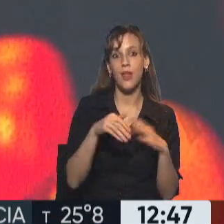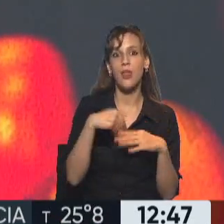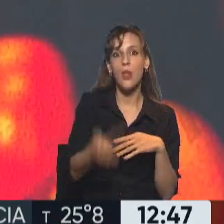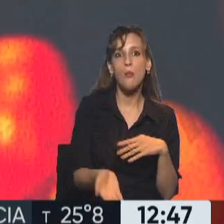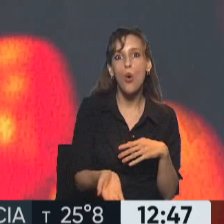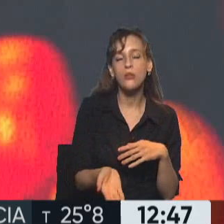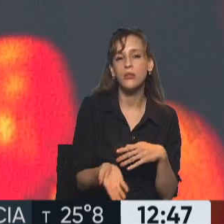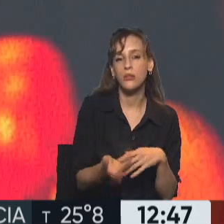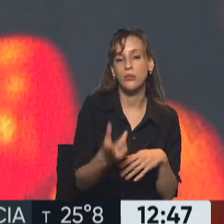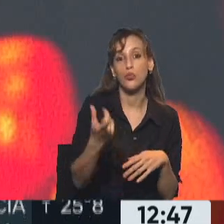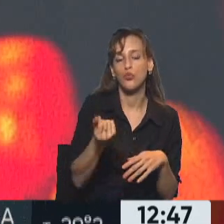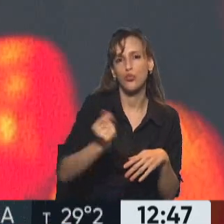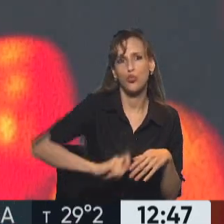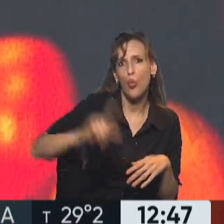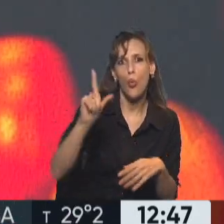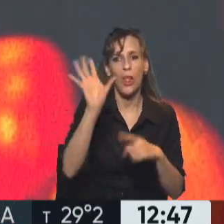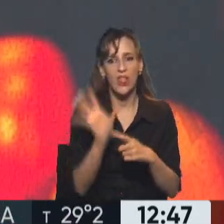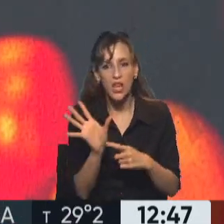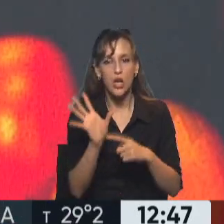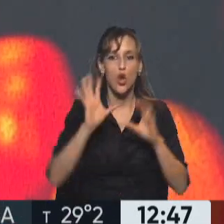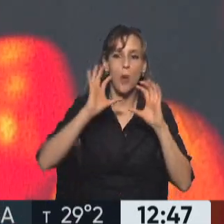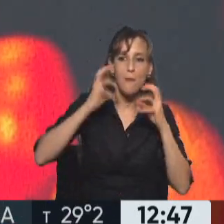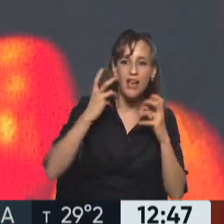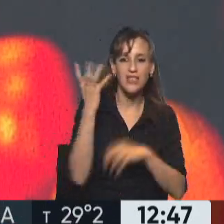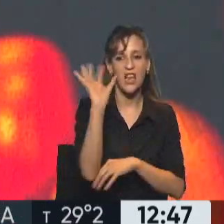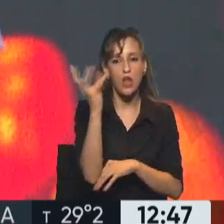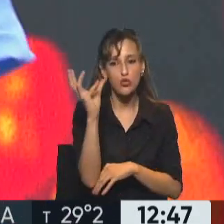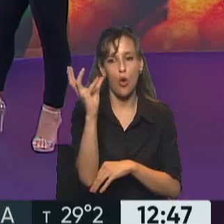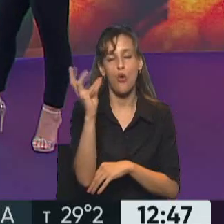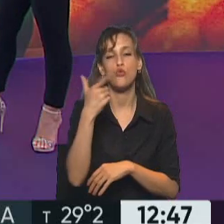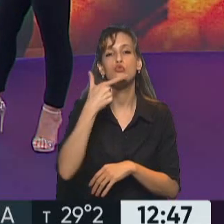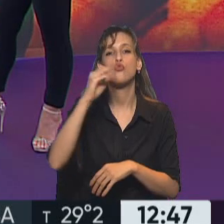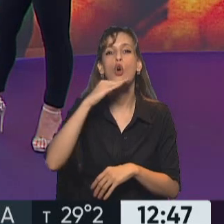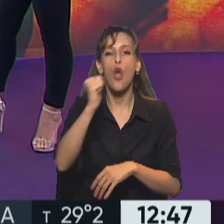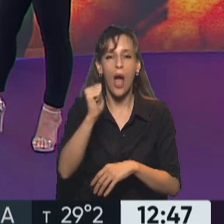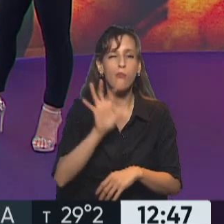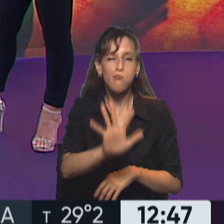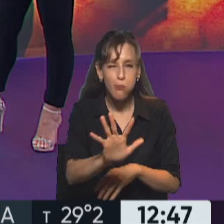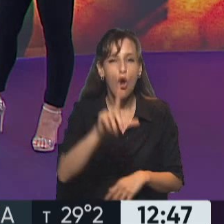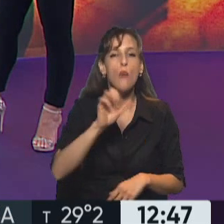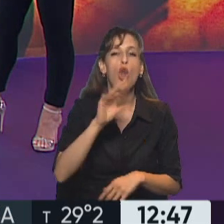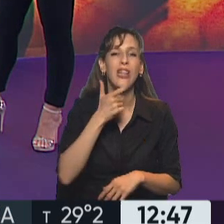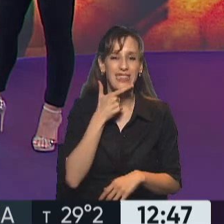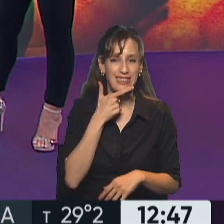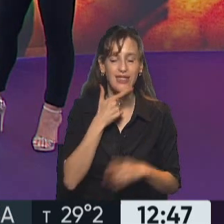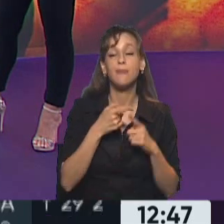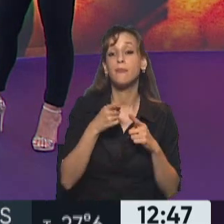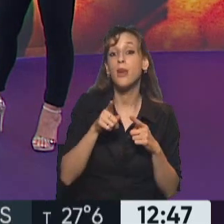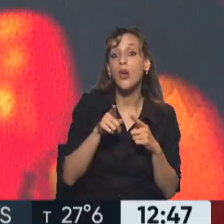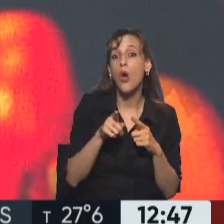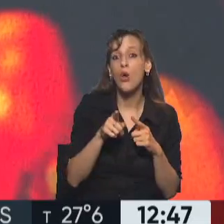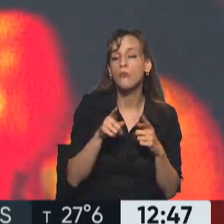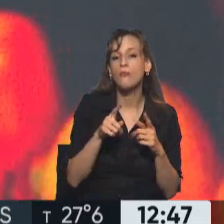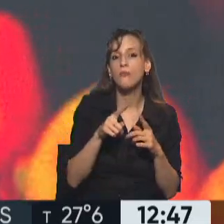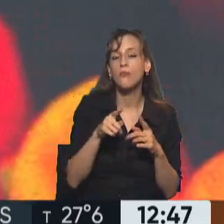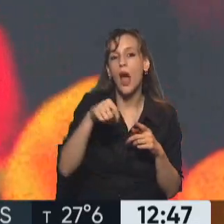empezaron a subir todos los commodities, trigo, maíz, girasol, soja. Bueno, ahora estamos teniendo algo similar, pero por otras razones, no porque haya estallado